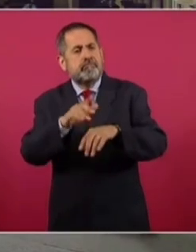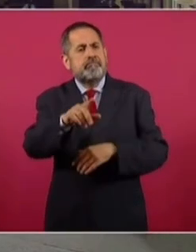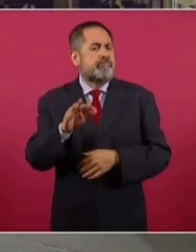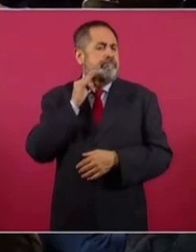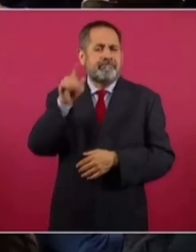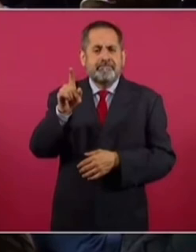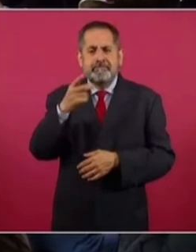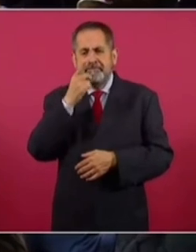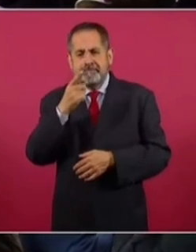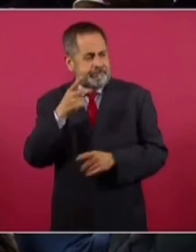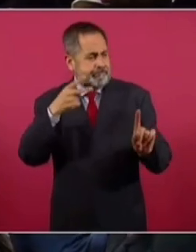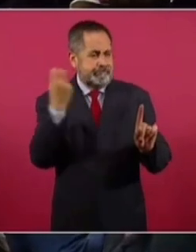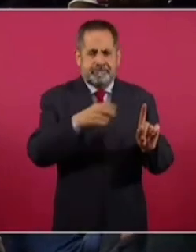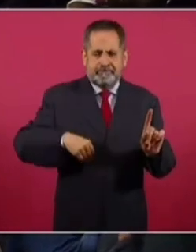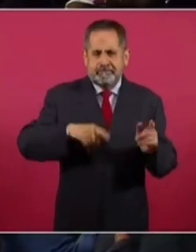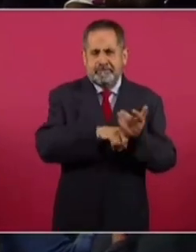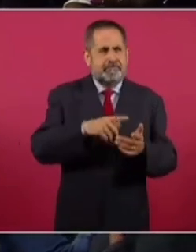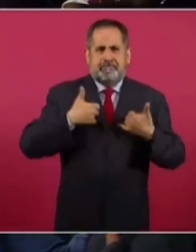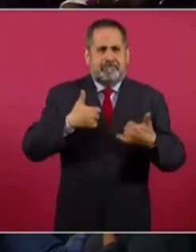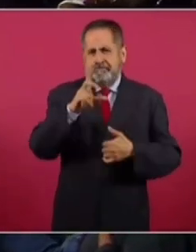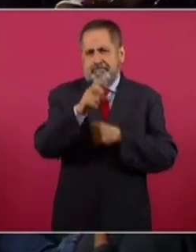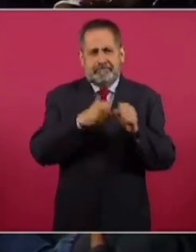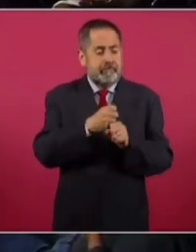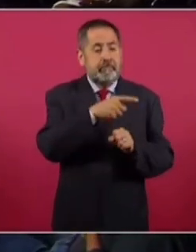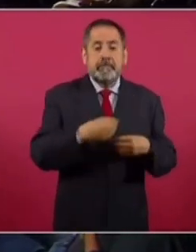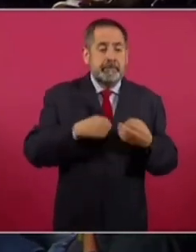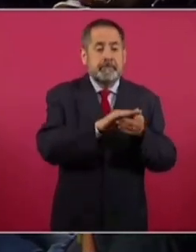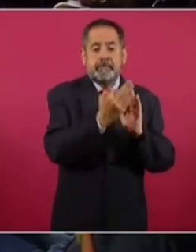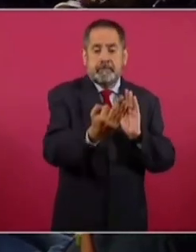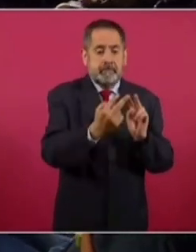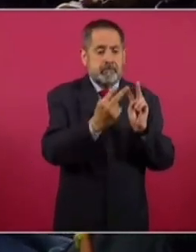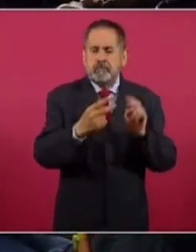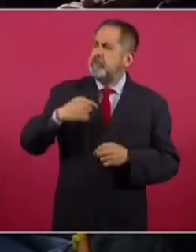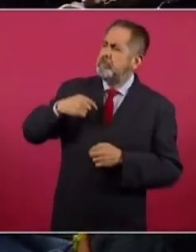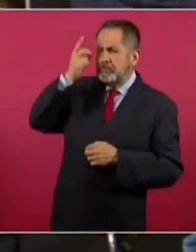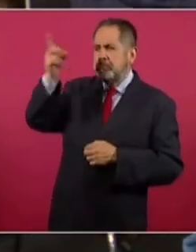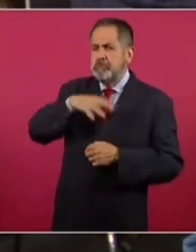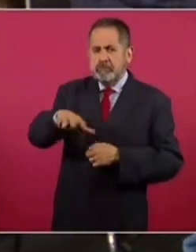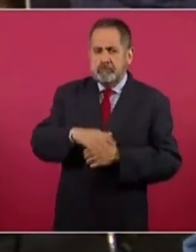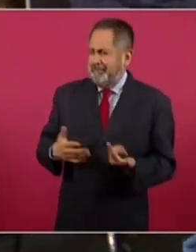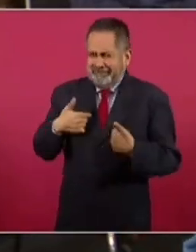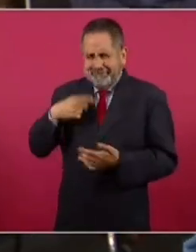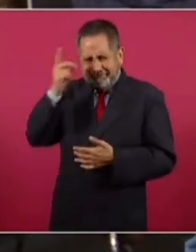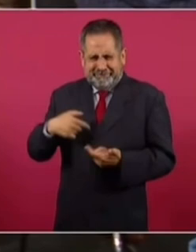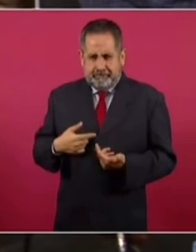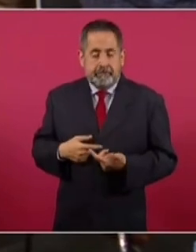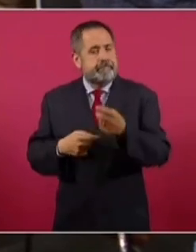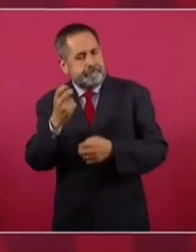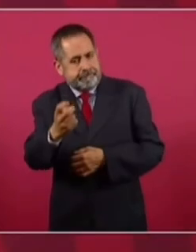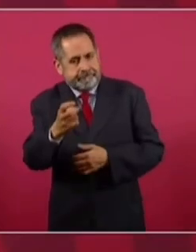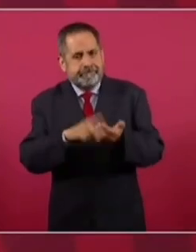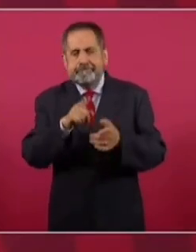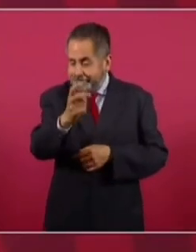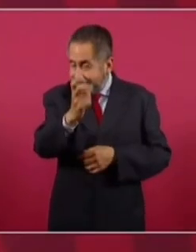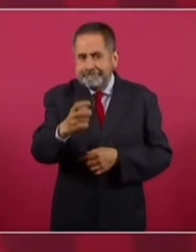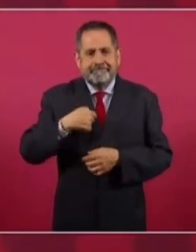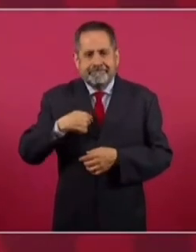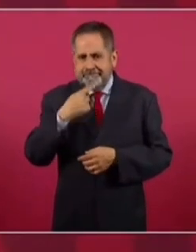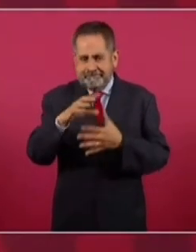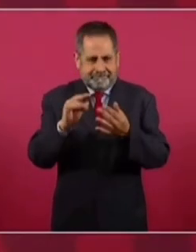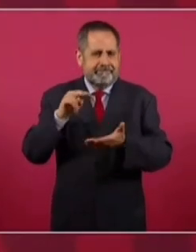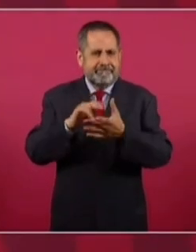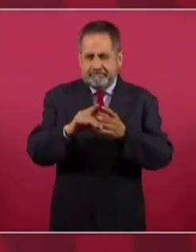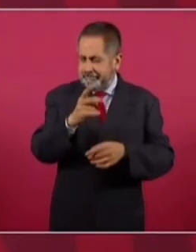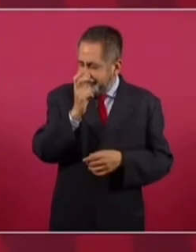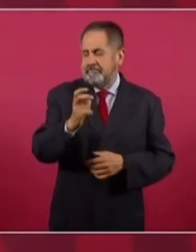imputar a un jovencito de no más de 30 años, que es vecino de la zona y que se presentó como dueño. Él no es el dueño. Eso. Es probable que sea lo que yo estoy